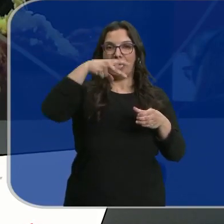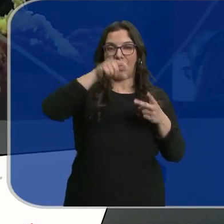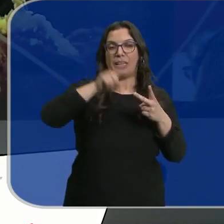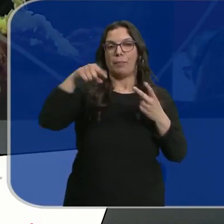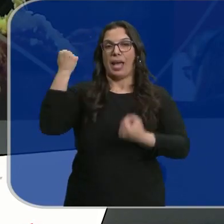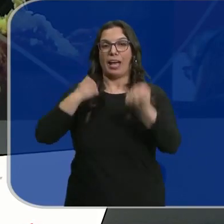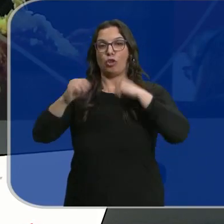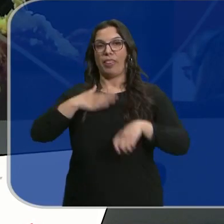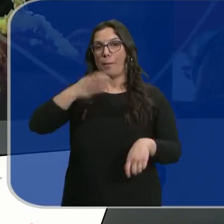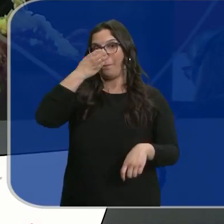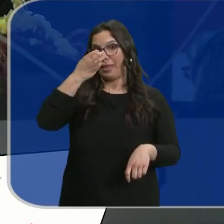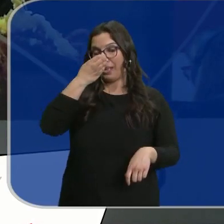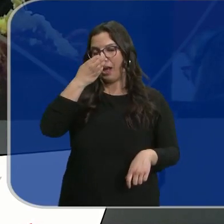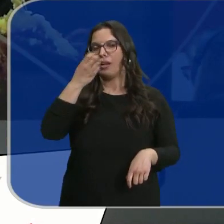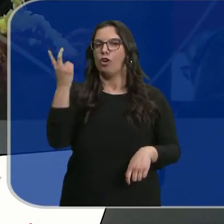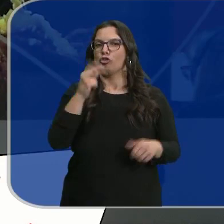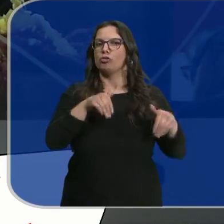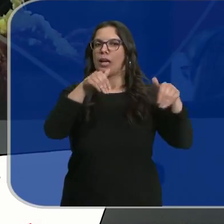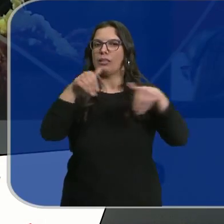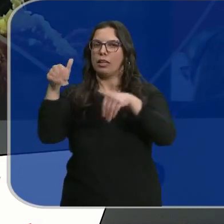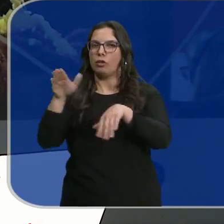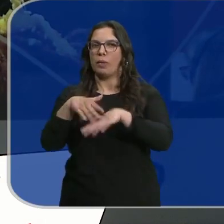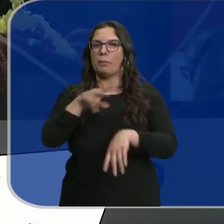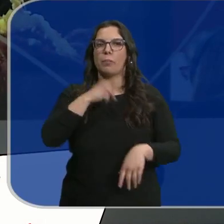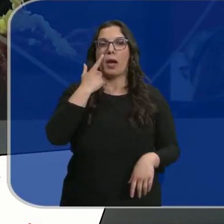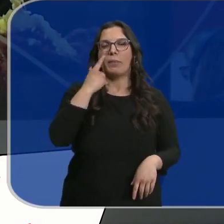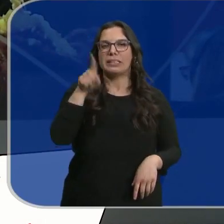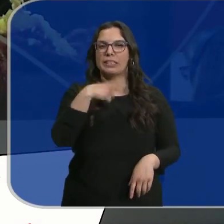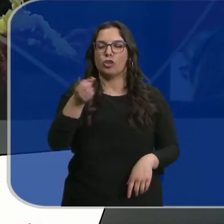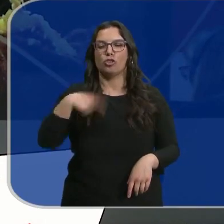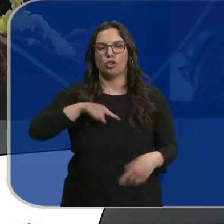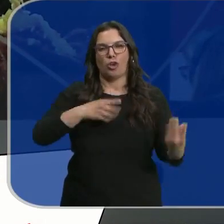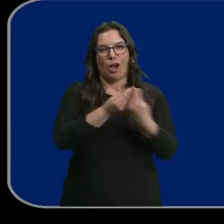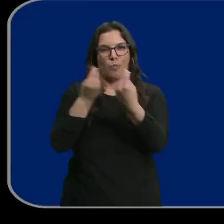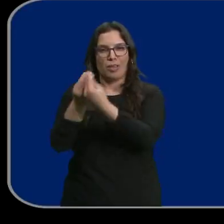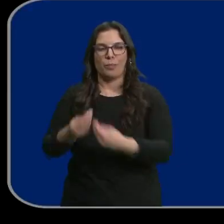de Medina del Campo, son algunos de los nominados en esta edición. Nosotros hemos estado con ellos.